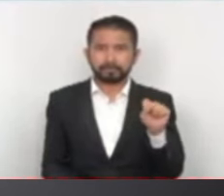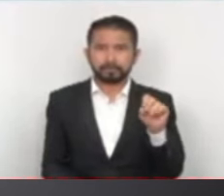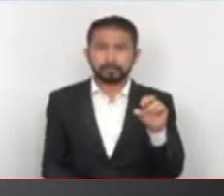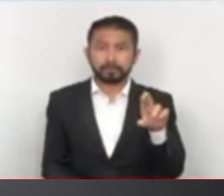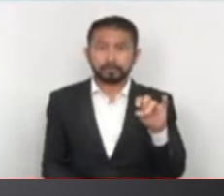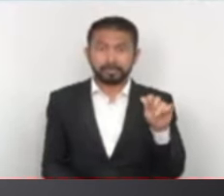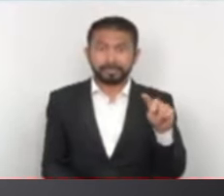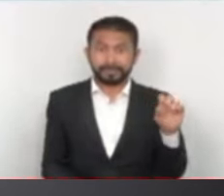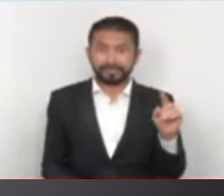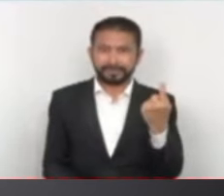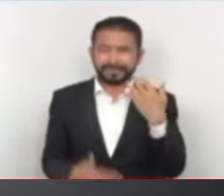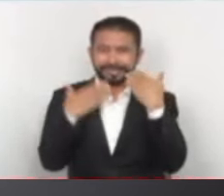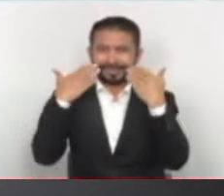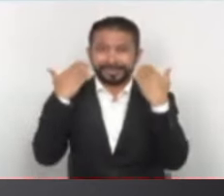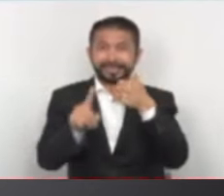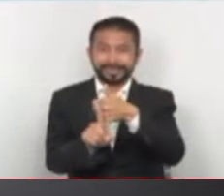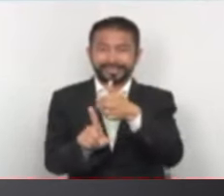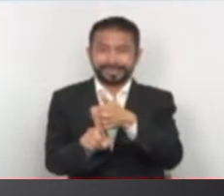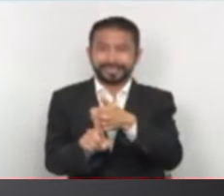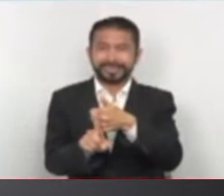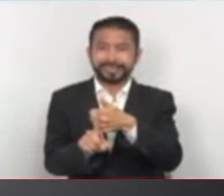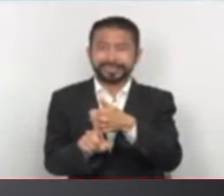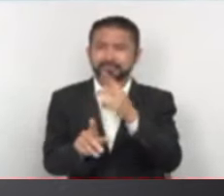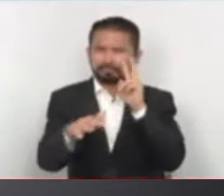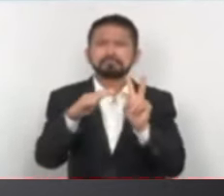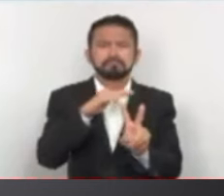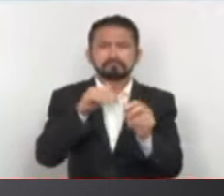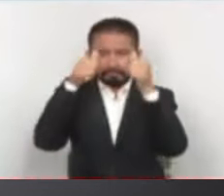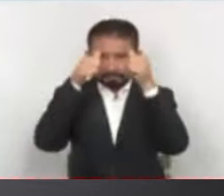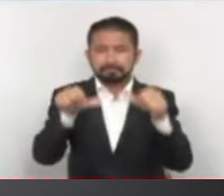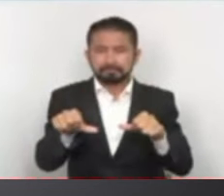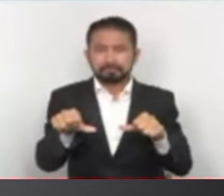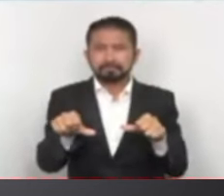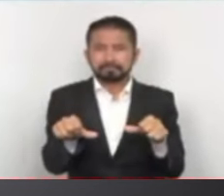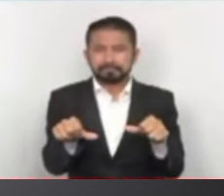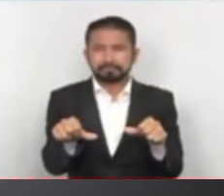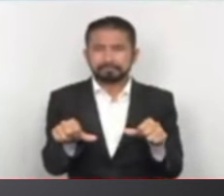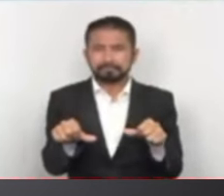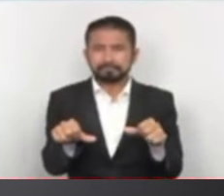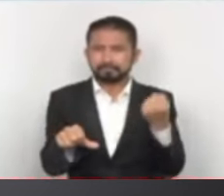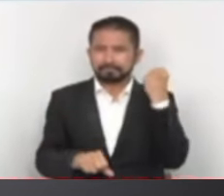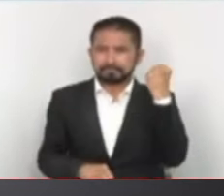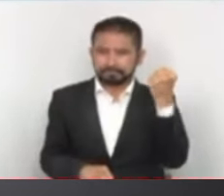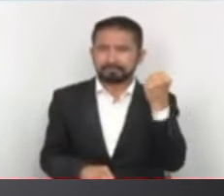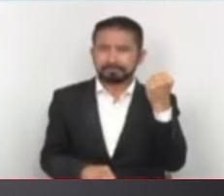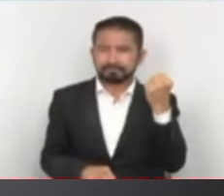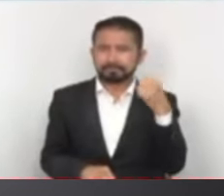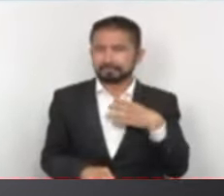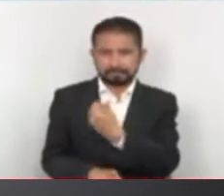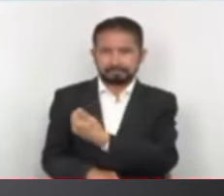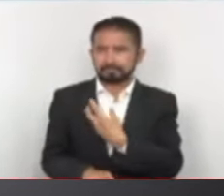Primero, muy contento de que usted comparte la visión, que valga la redundancia,